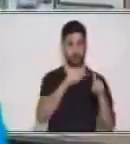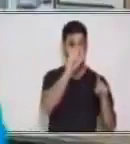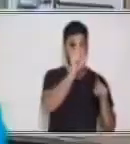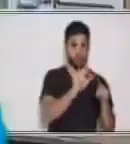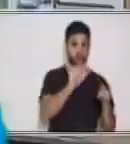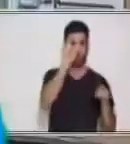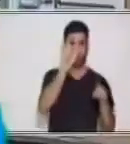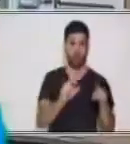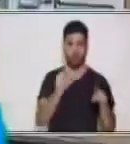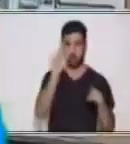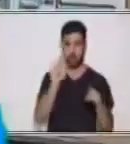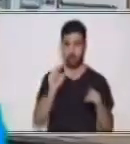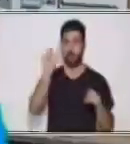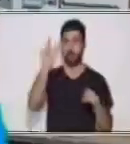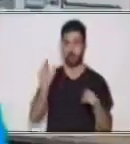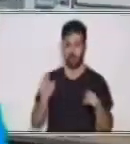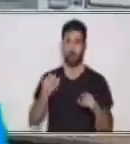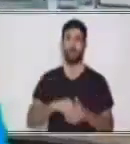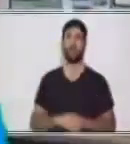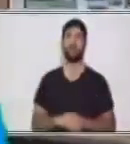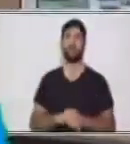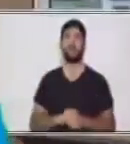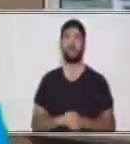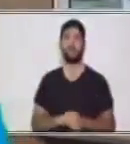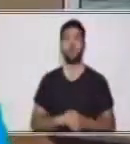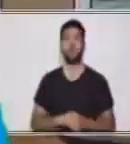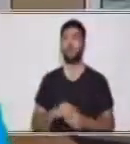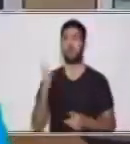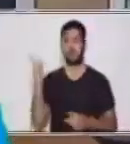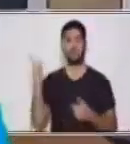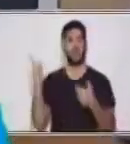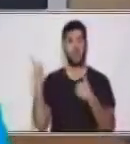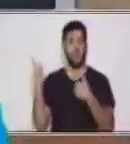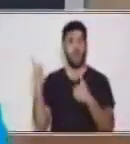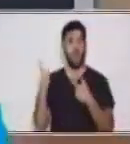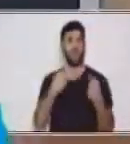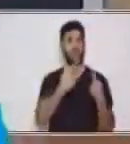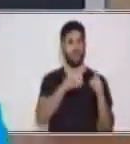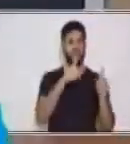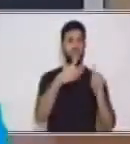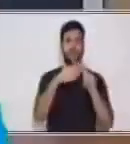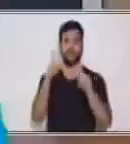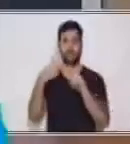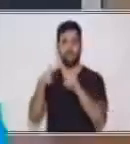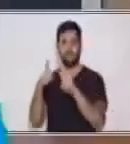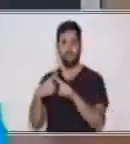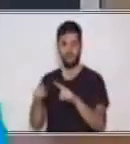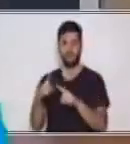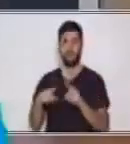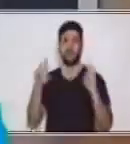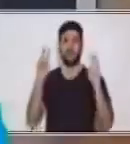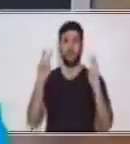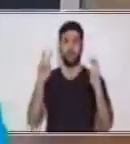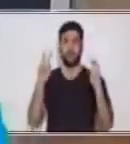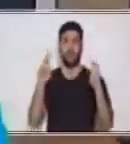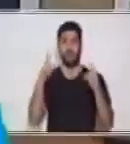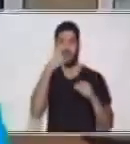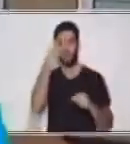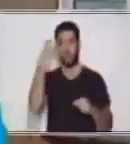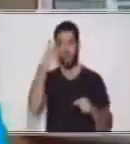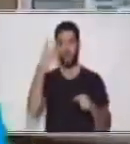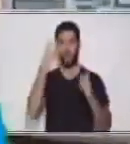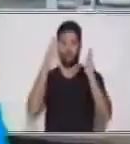En esta gráfica se nos presentan diferentes profesiones.